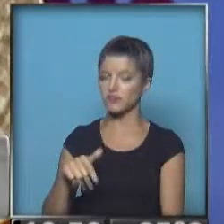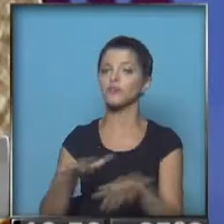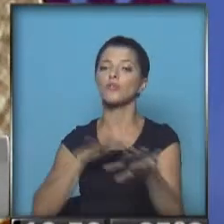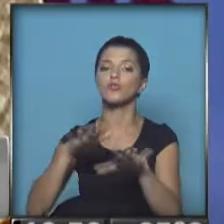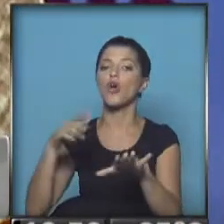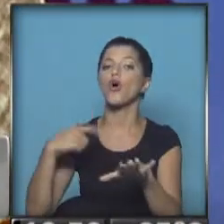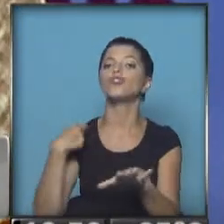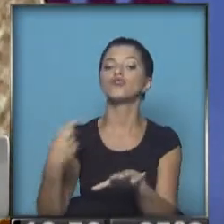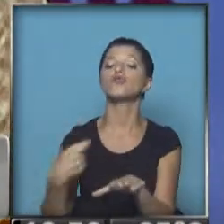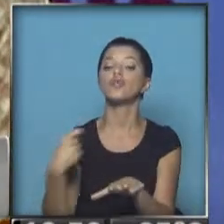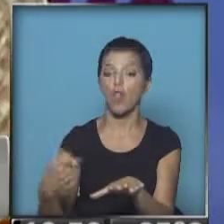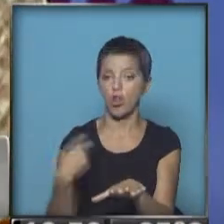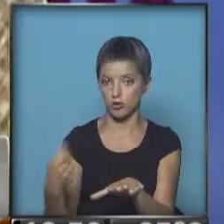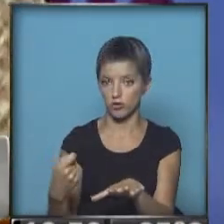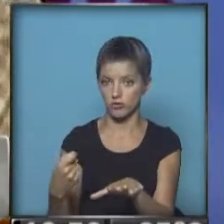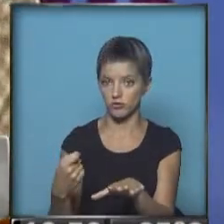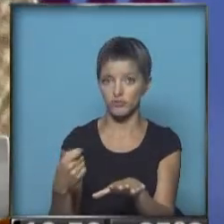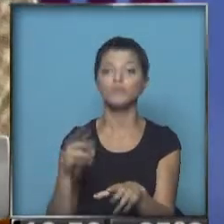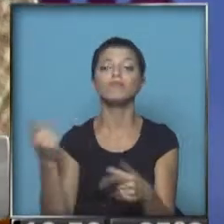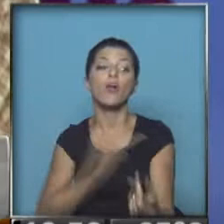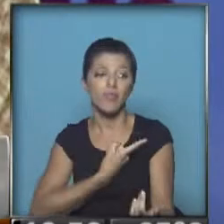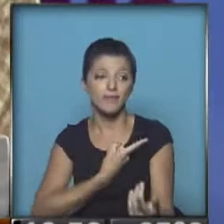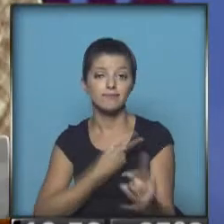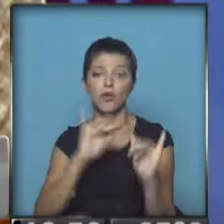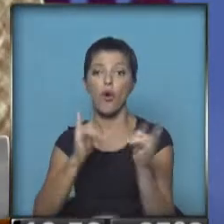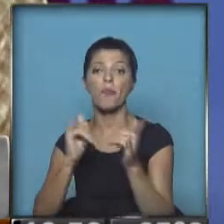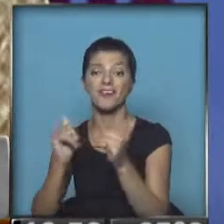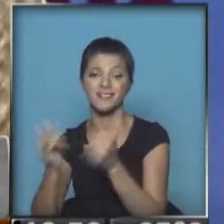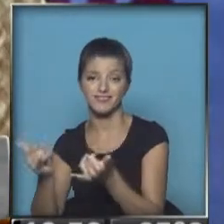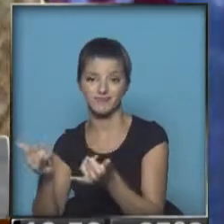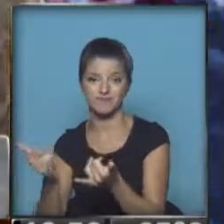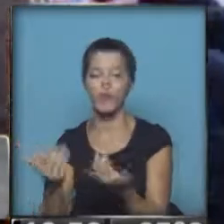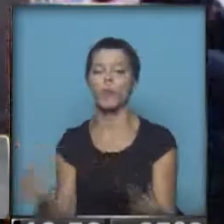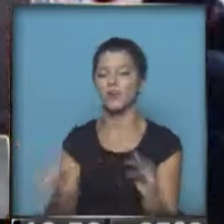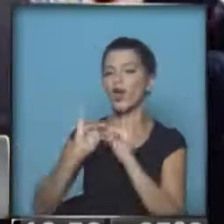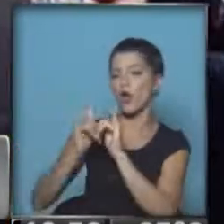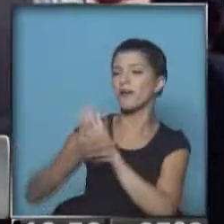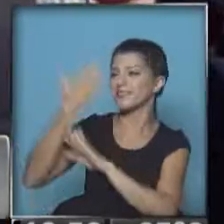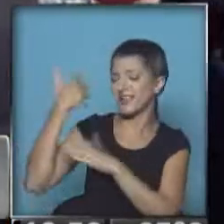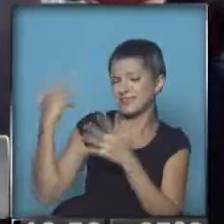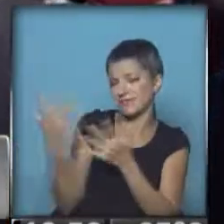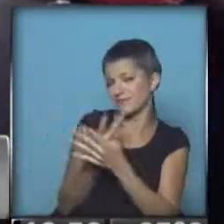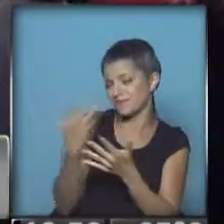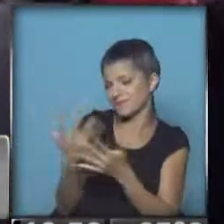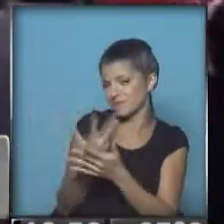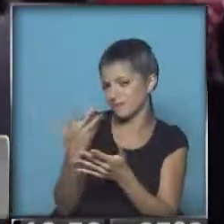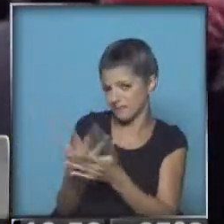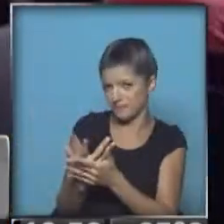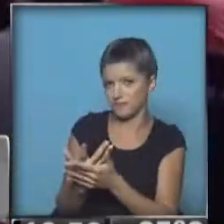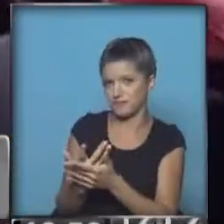sociológico se da entre los más jóvenes, porque los más jóvenes habían sufrido muchas frustraciones.